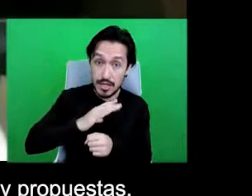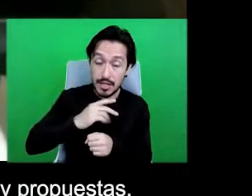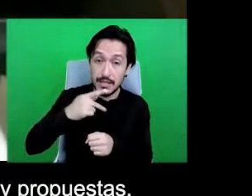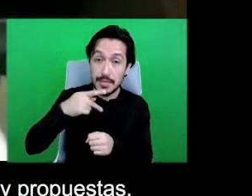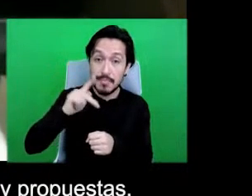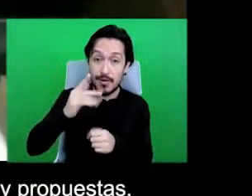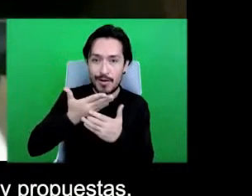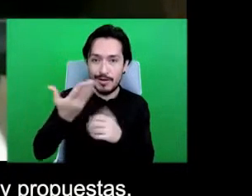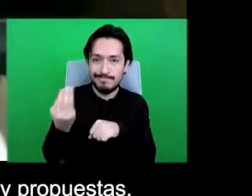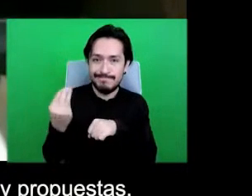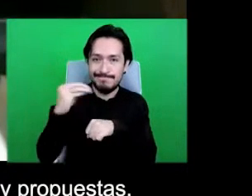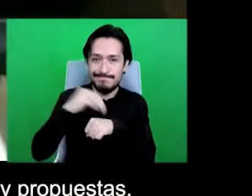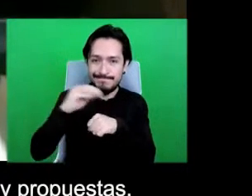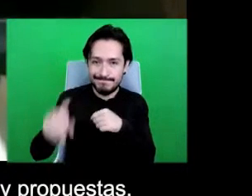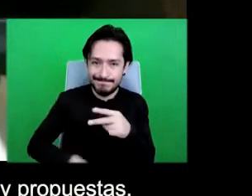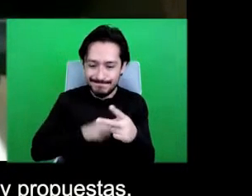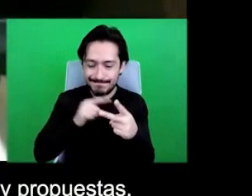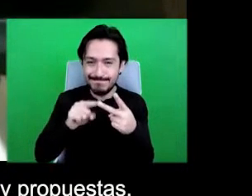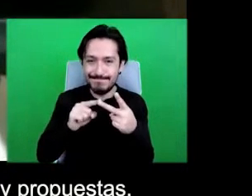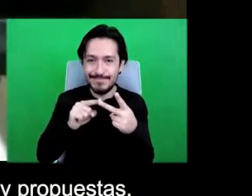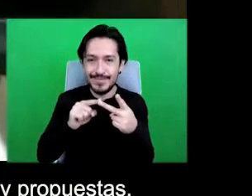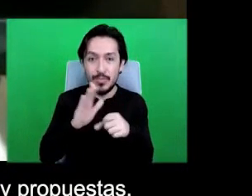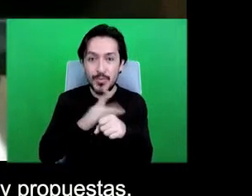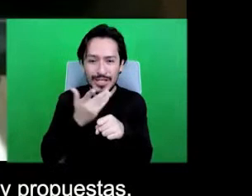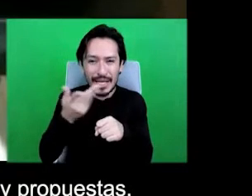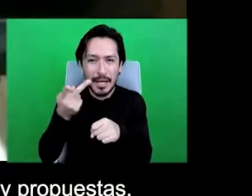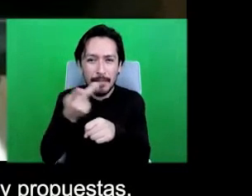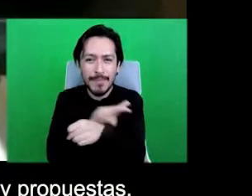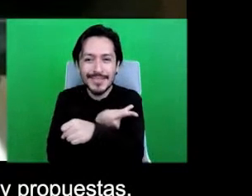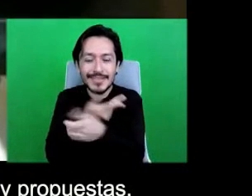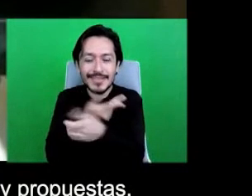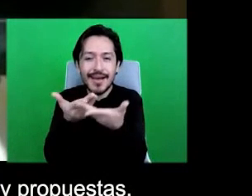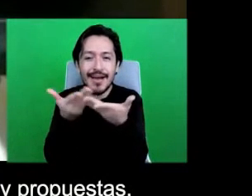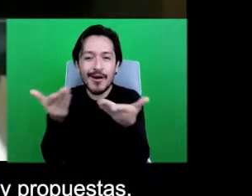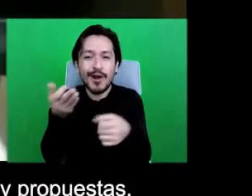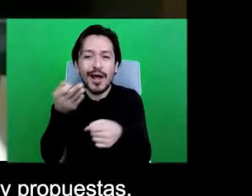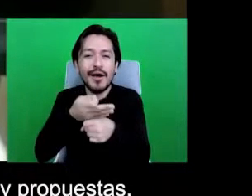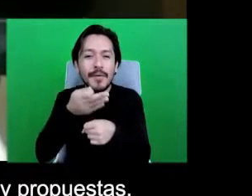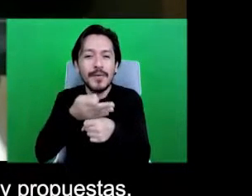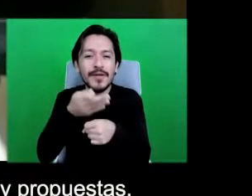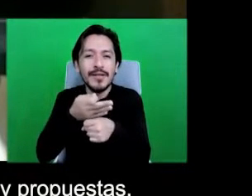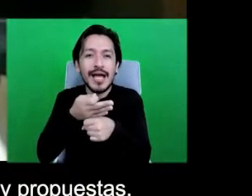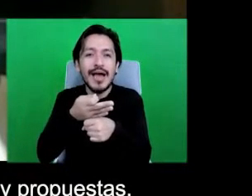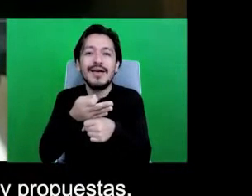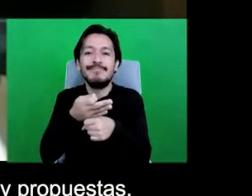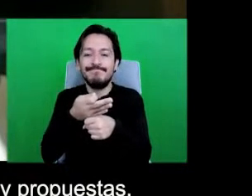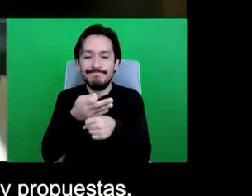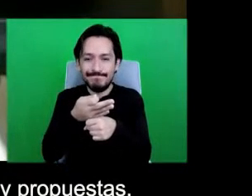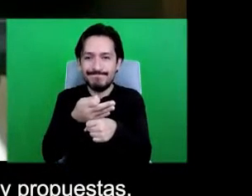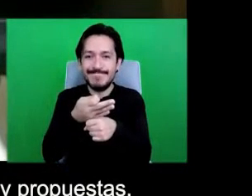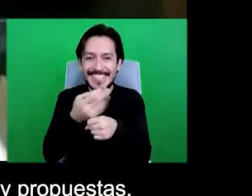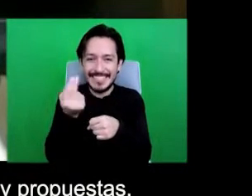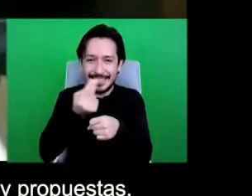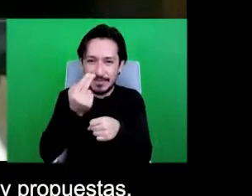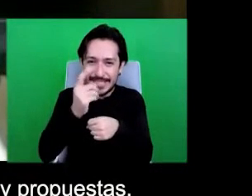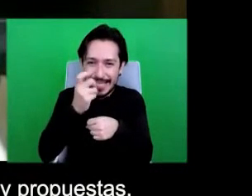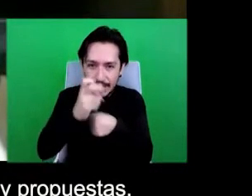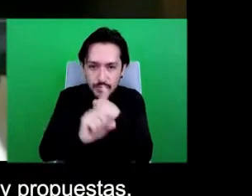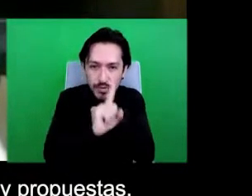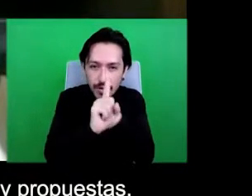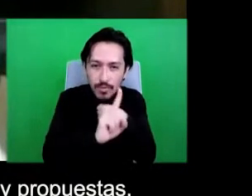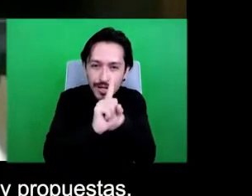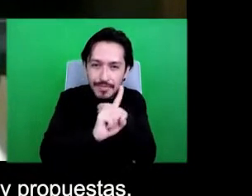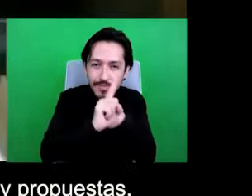voltear hacia el futuro, lo que está sucediendo y dar soluciones y propuestas y nuevas,